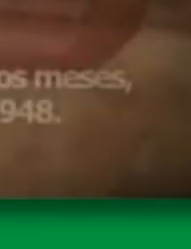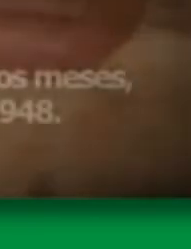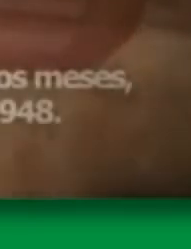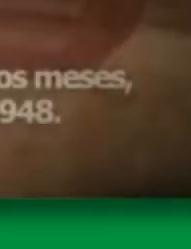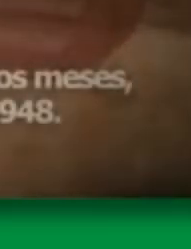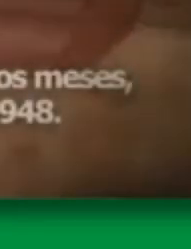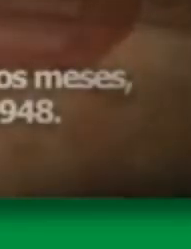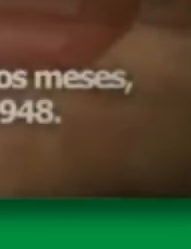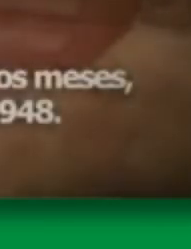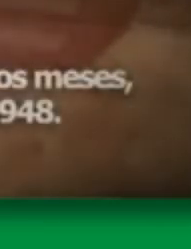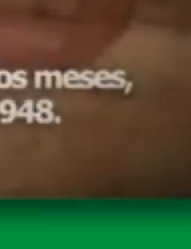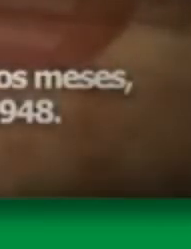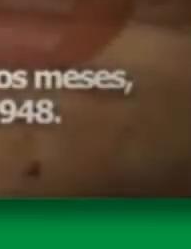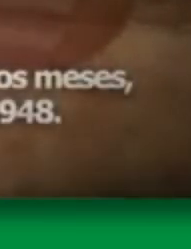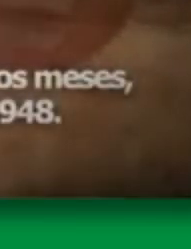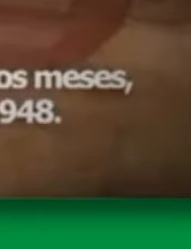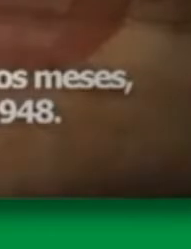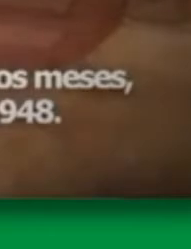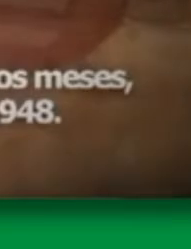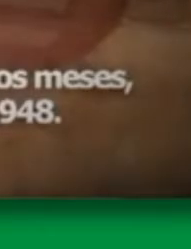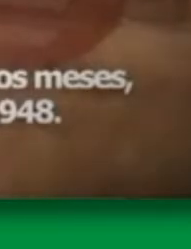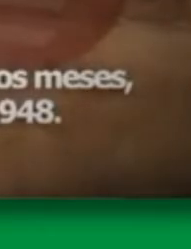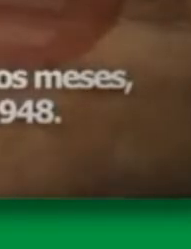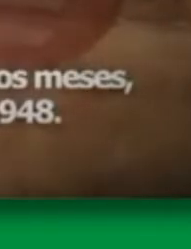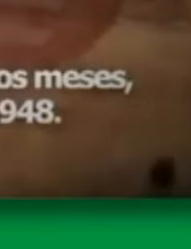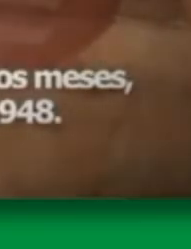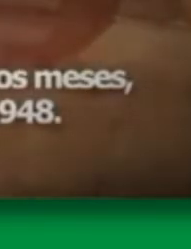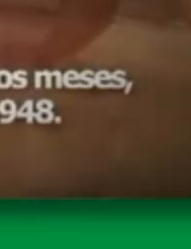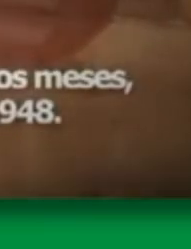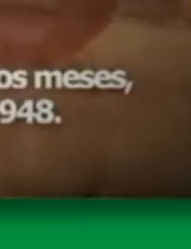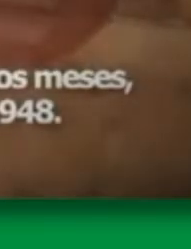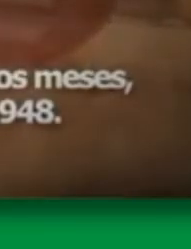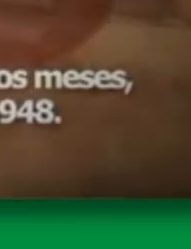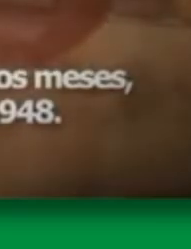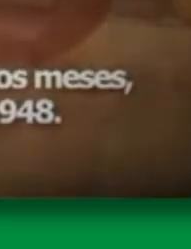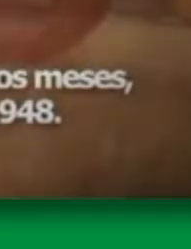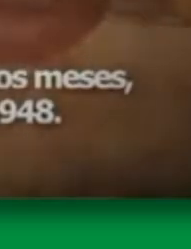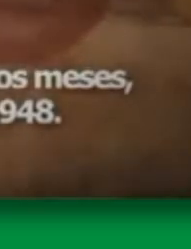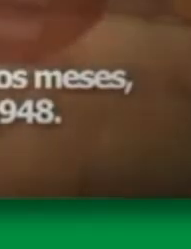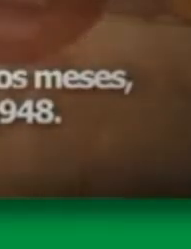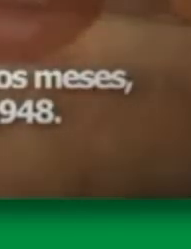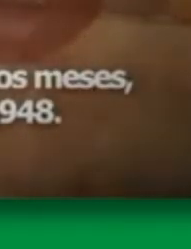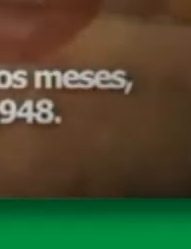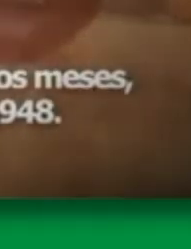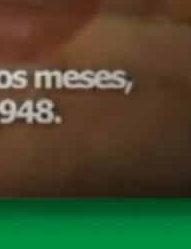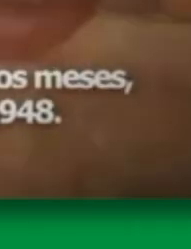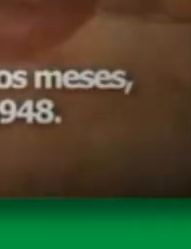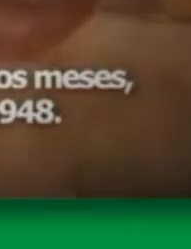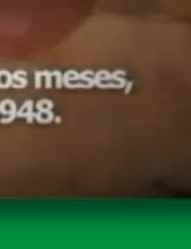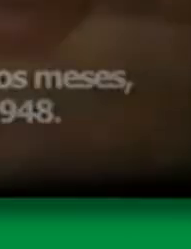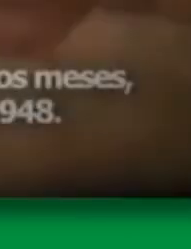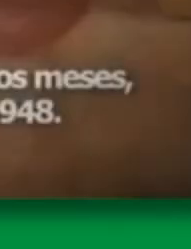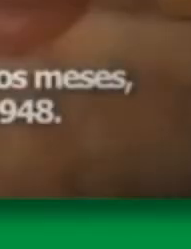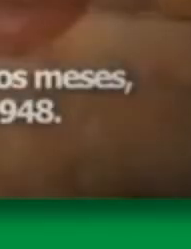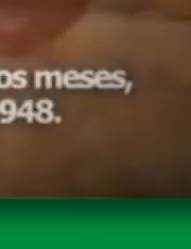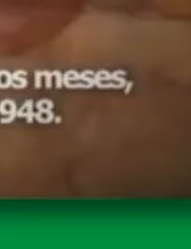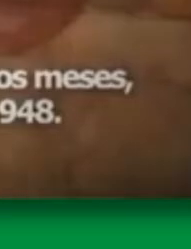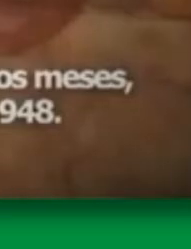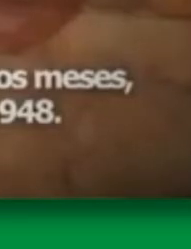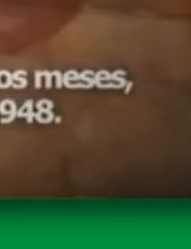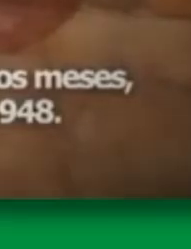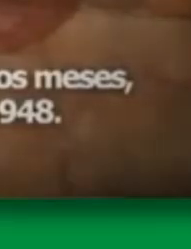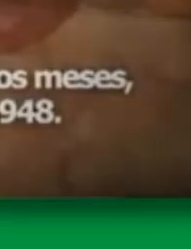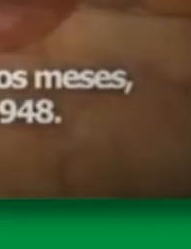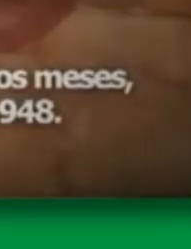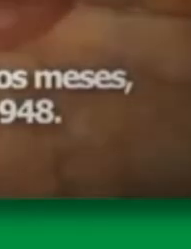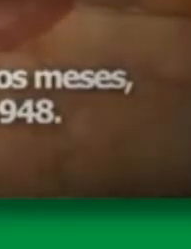El período de gallegos, que debía durar hasta 1952, se redujo a solo unos meses, ya que fue derrocado por un